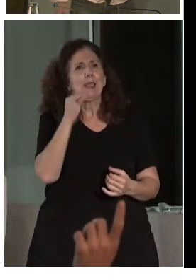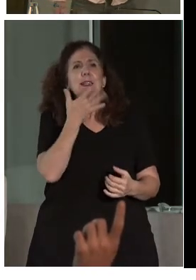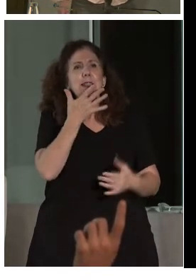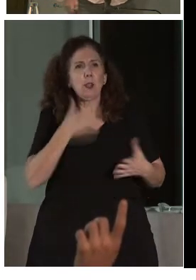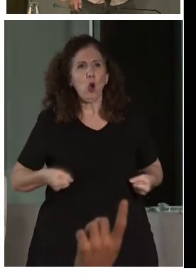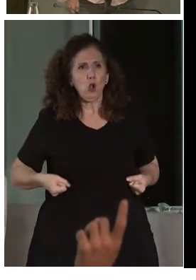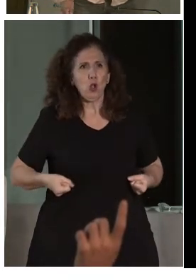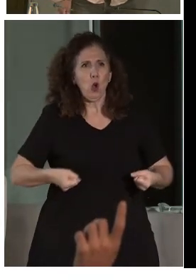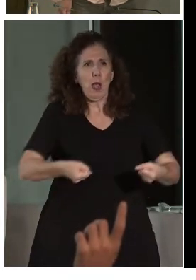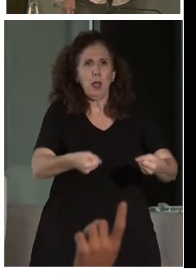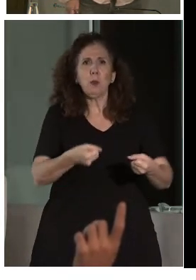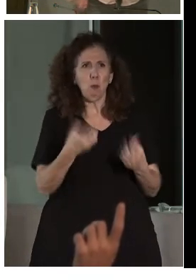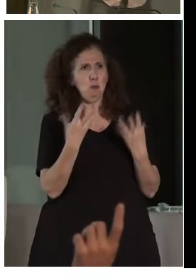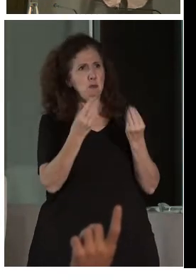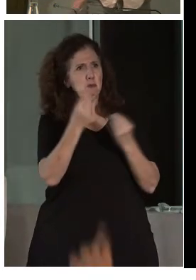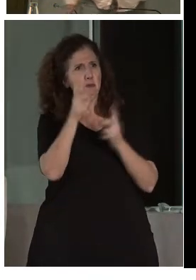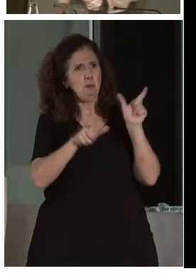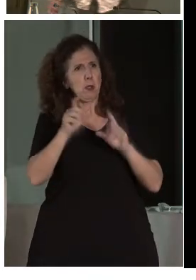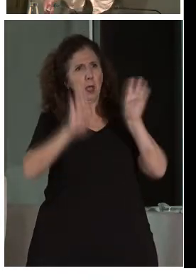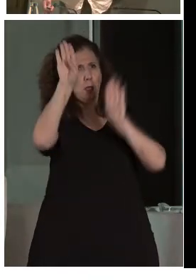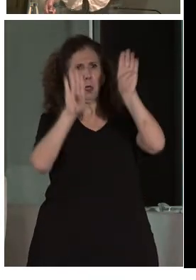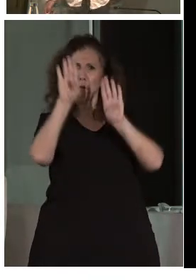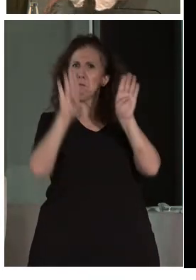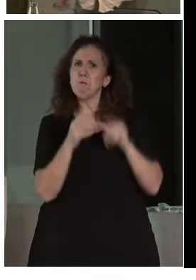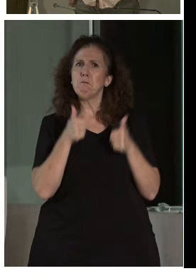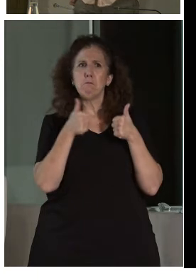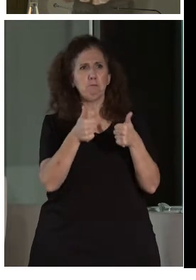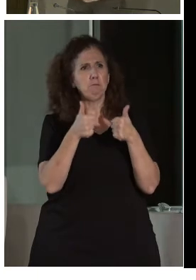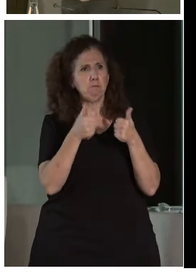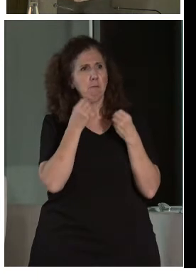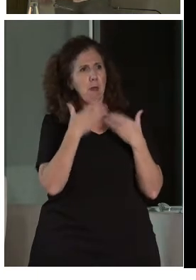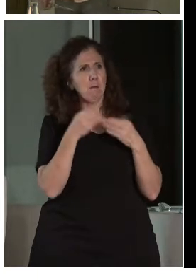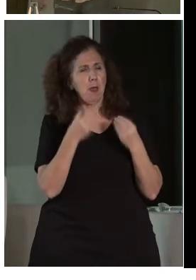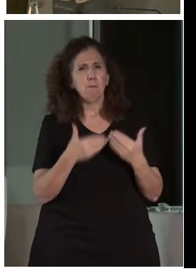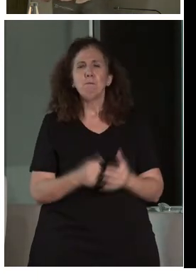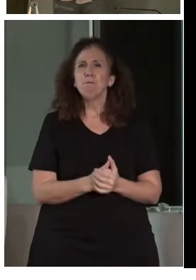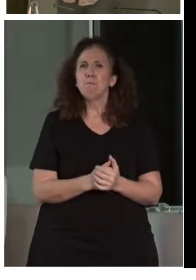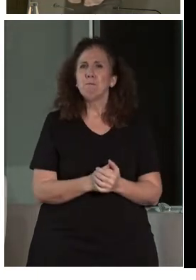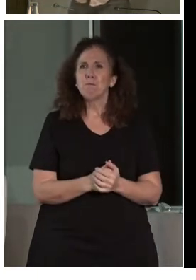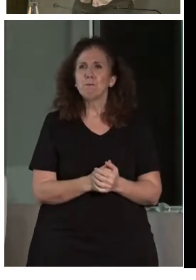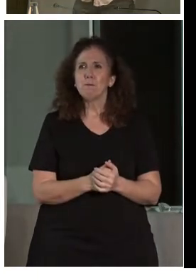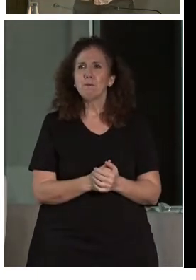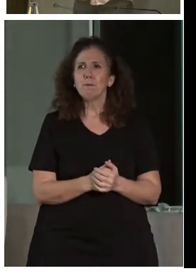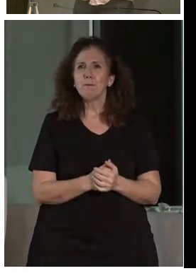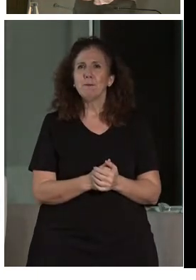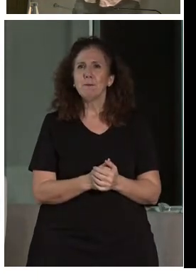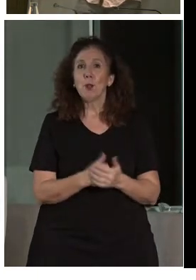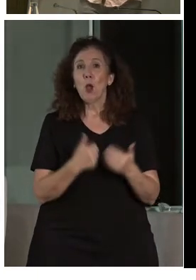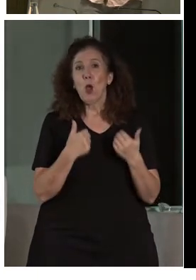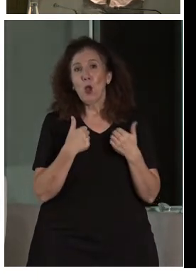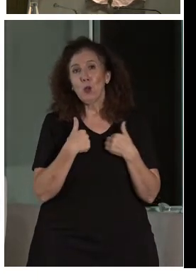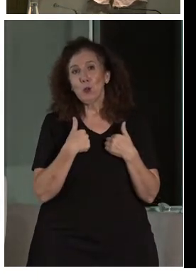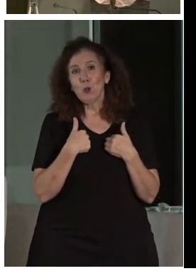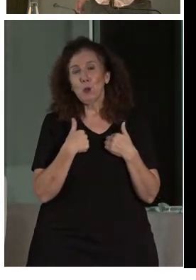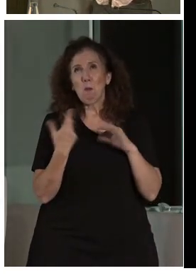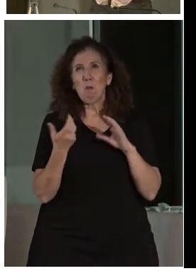Ah, bueno, no está mal, ¿vale? Bueno. Bien, bastante gente, bien, bien, fenomenal. Bueno, pues yo, que en general la gente le